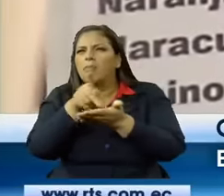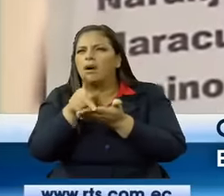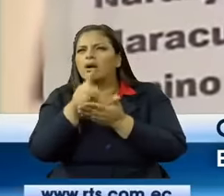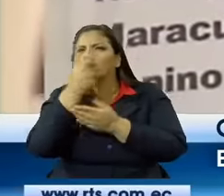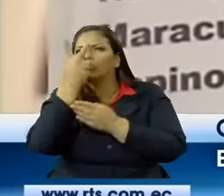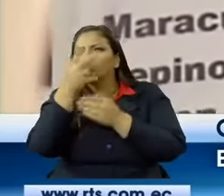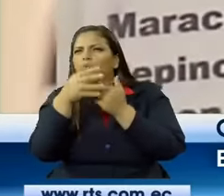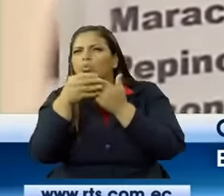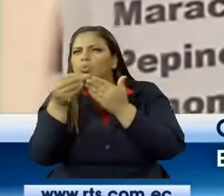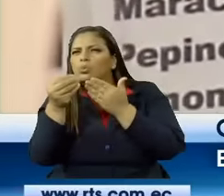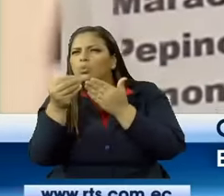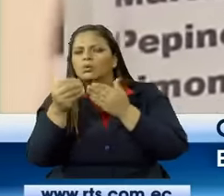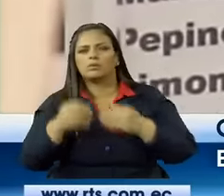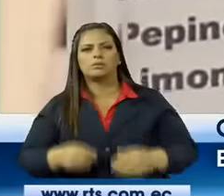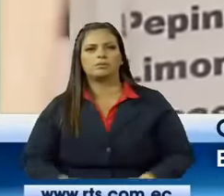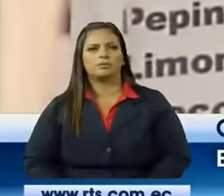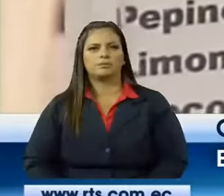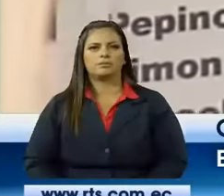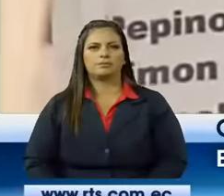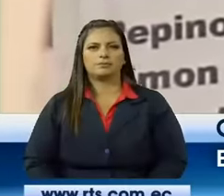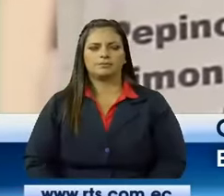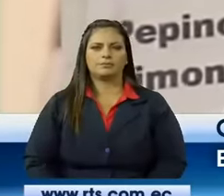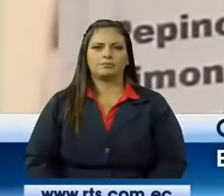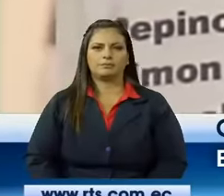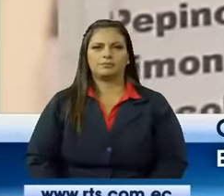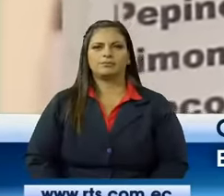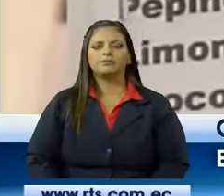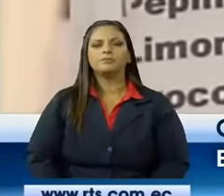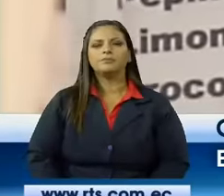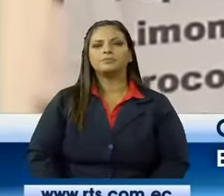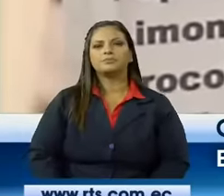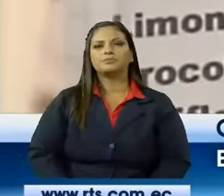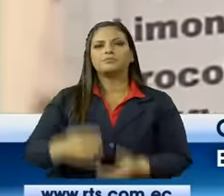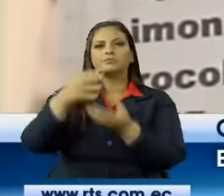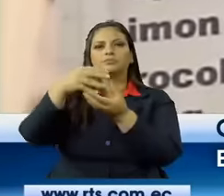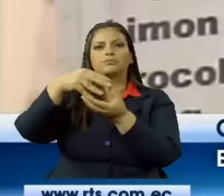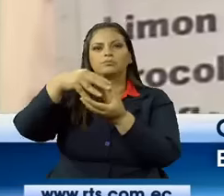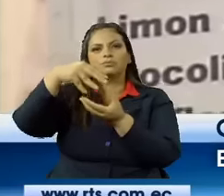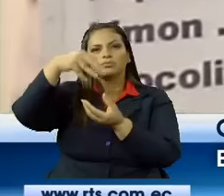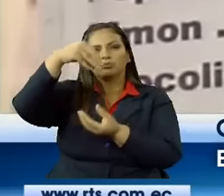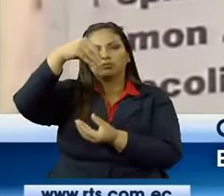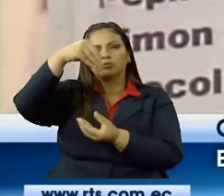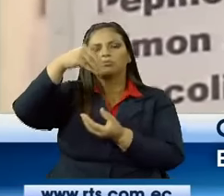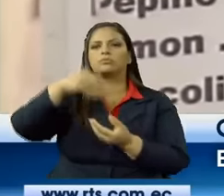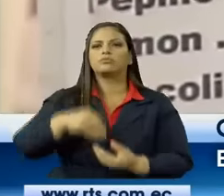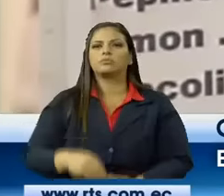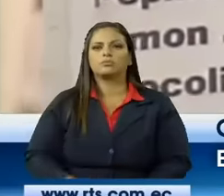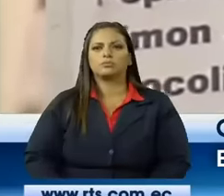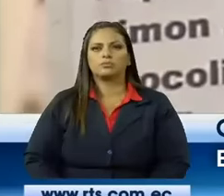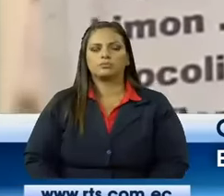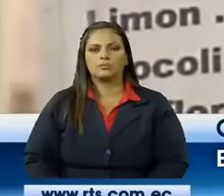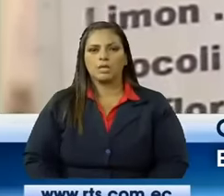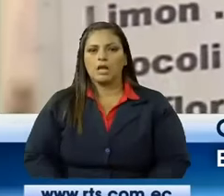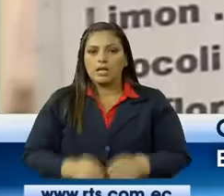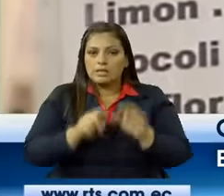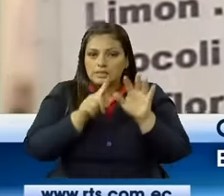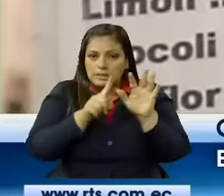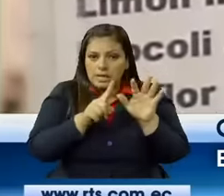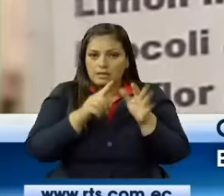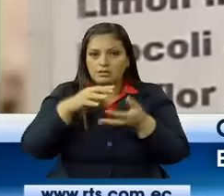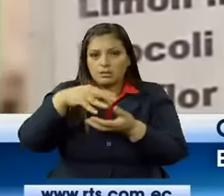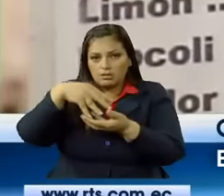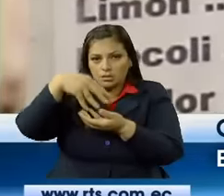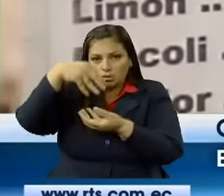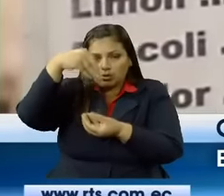tomatillo, 6 por 1 dólar. Está caro el tomatillo. Ya estaban dando 7 y 8 por 1 dólar, ahora está 6. La